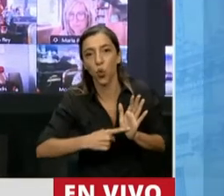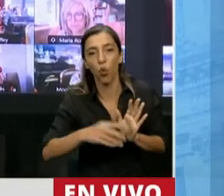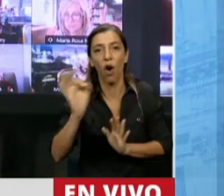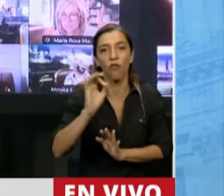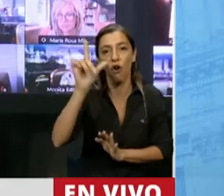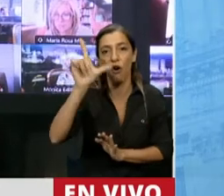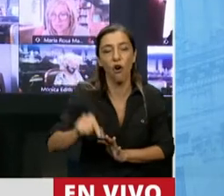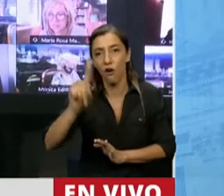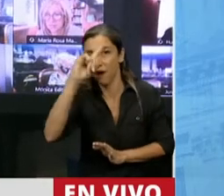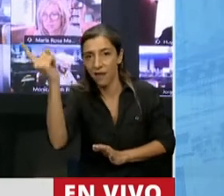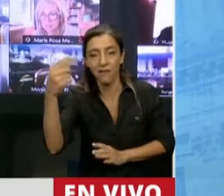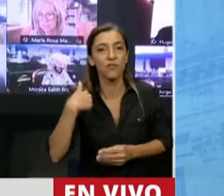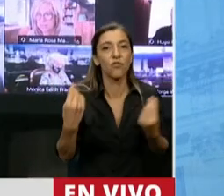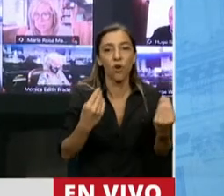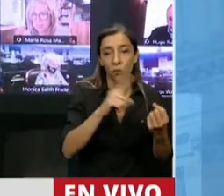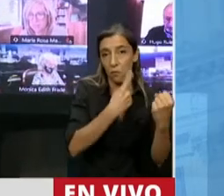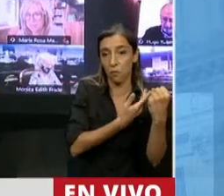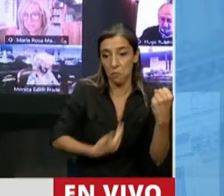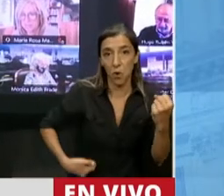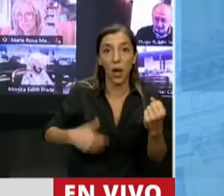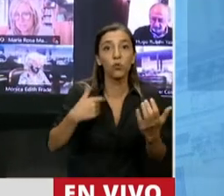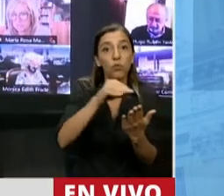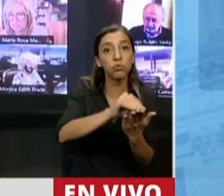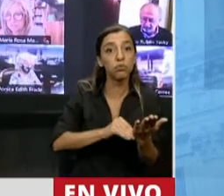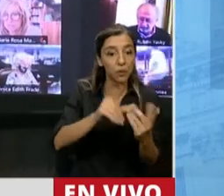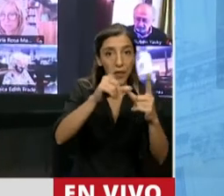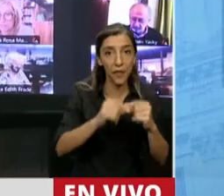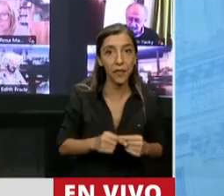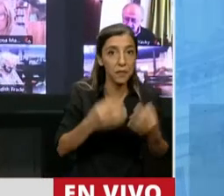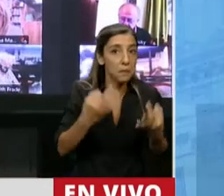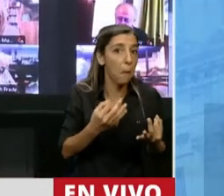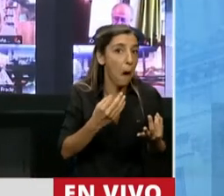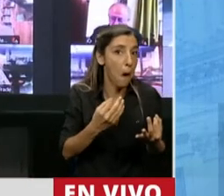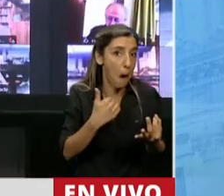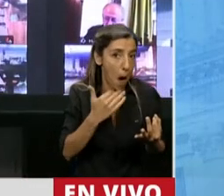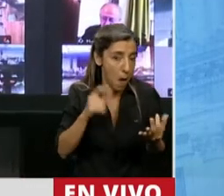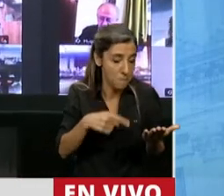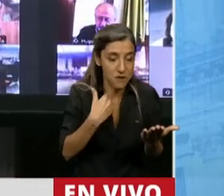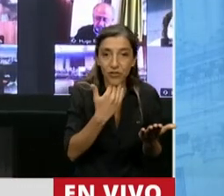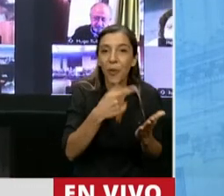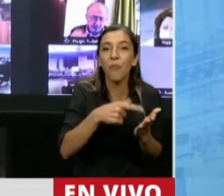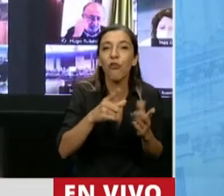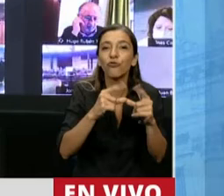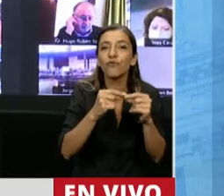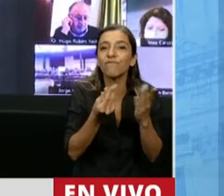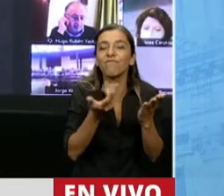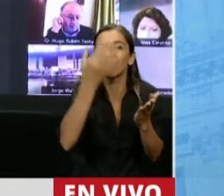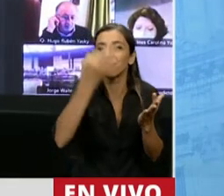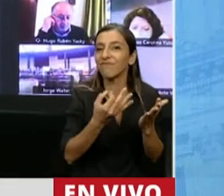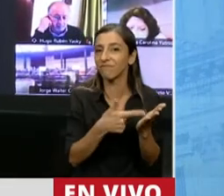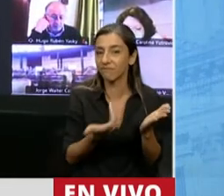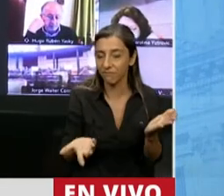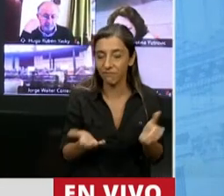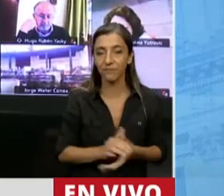efectivamente las que el Poder Ejecutivo propone en este proyecto. Lo que creo, presidente, y le pido